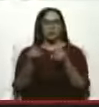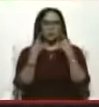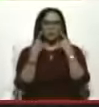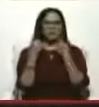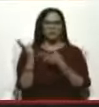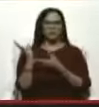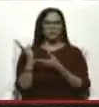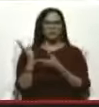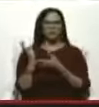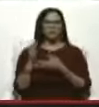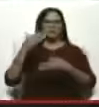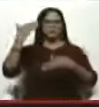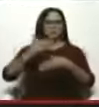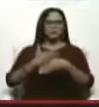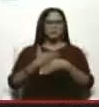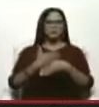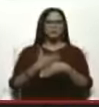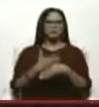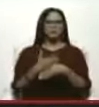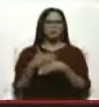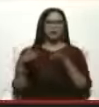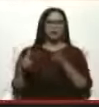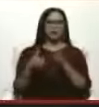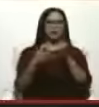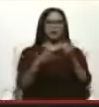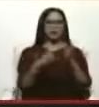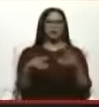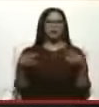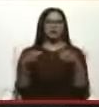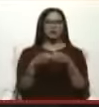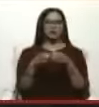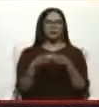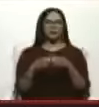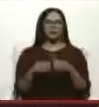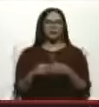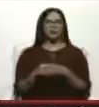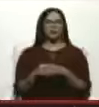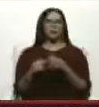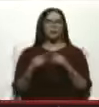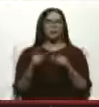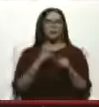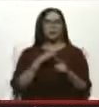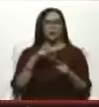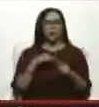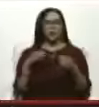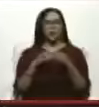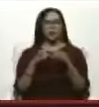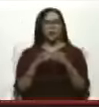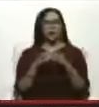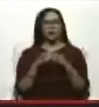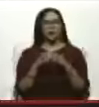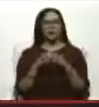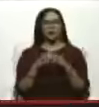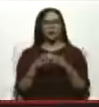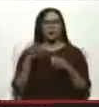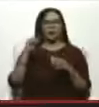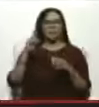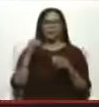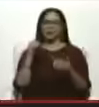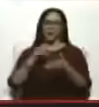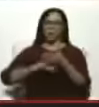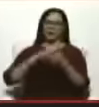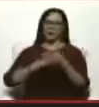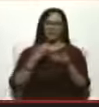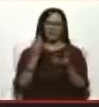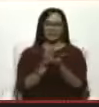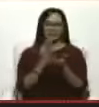imágenes, ha bloqueado la vialidad hacia el sector. Sin embargo, nuestra compañera Mari Carmen Bermúdez, muy combativa siempre como es